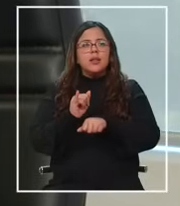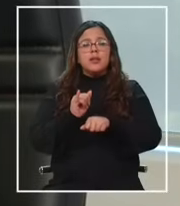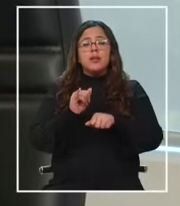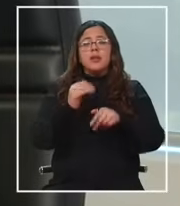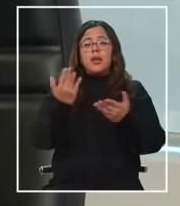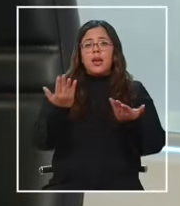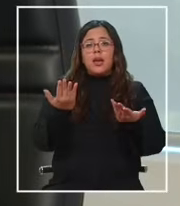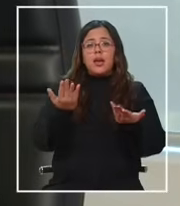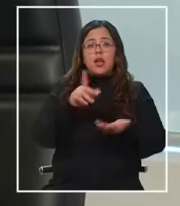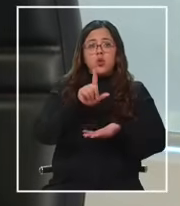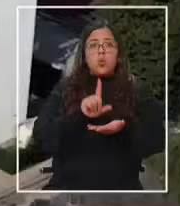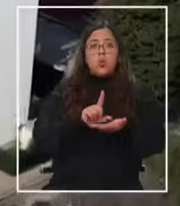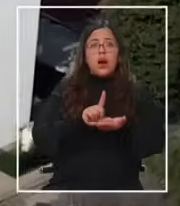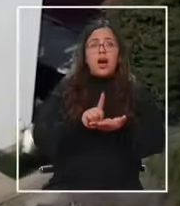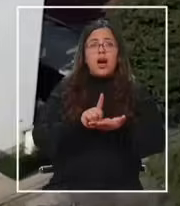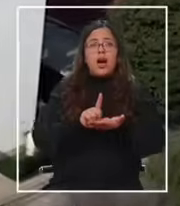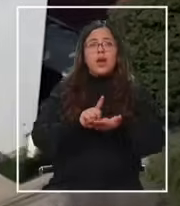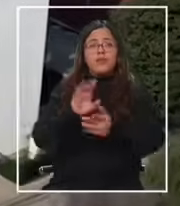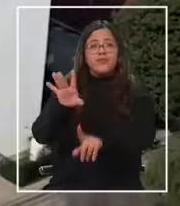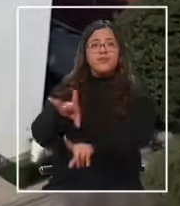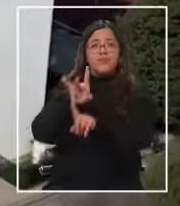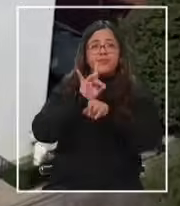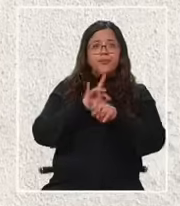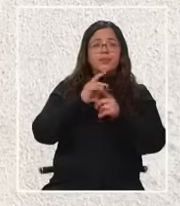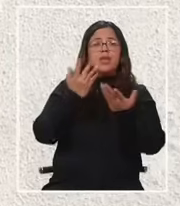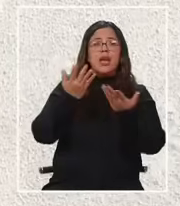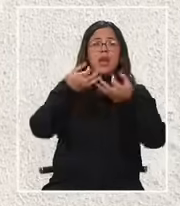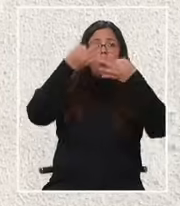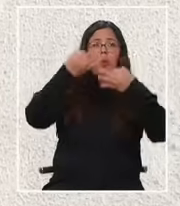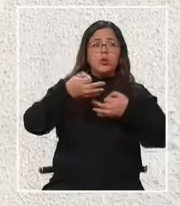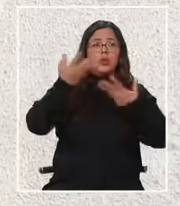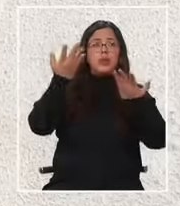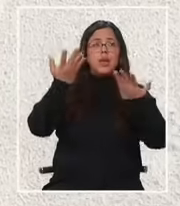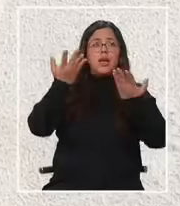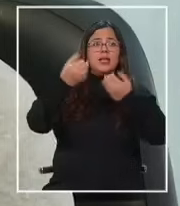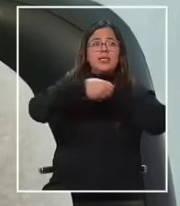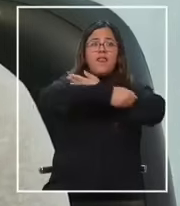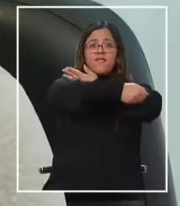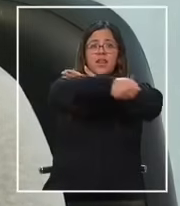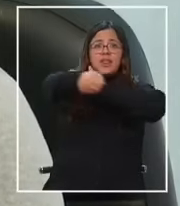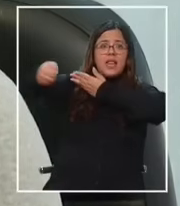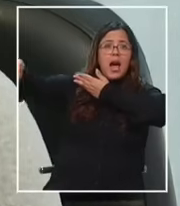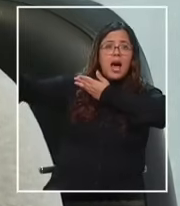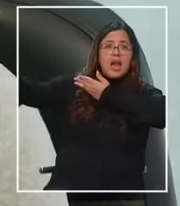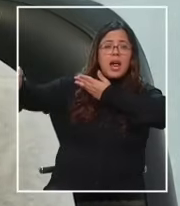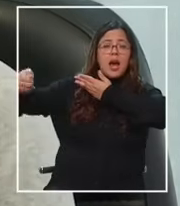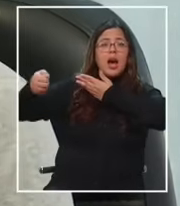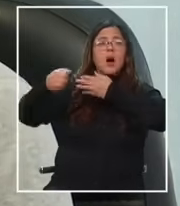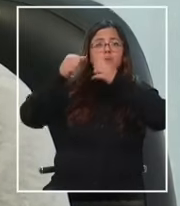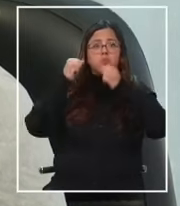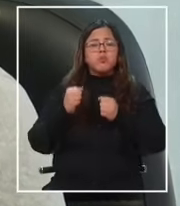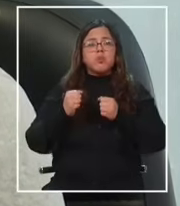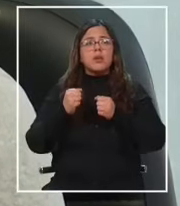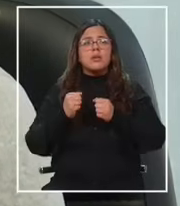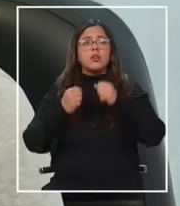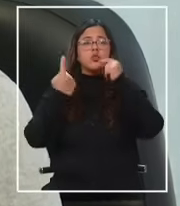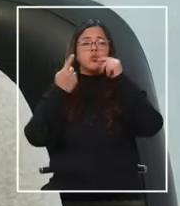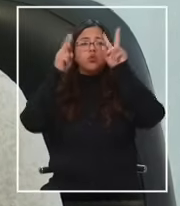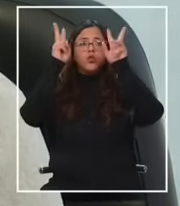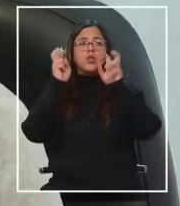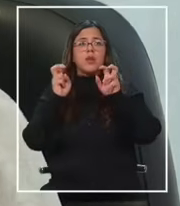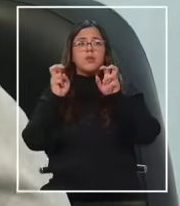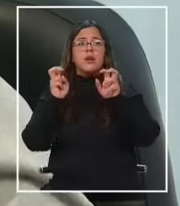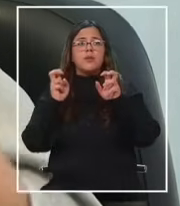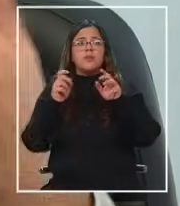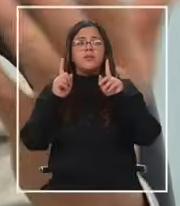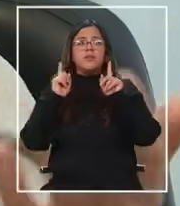de las dependencias donde ella es asignada, había una ventana que se podía abrir desde el interior. Uno, con la diligencia media, se